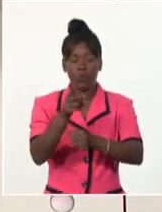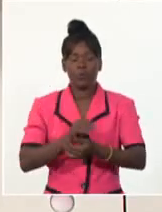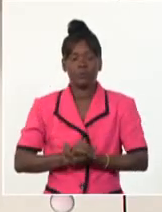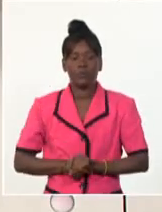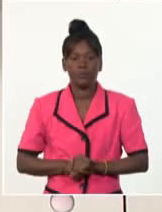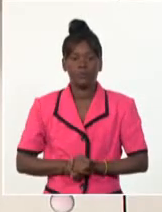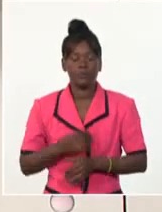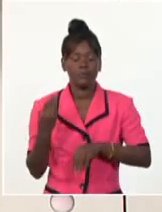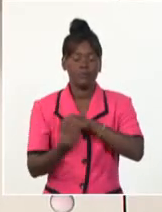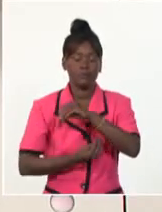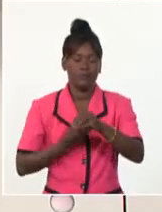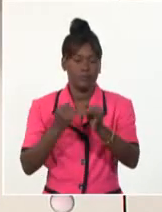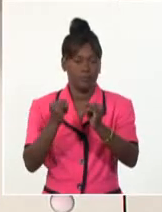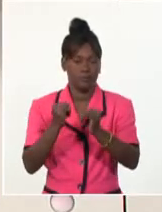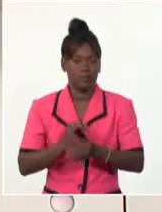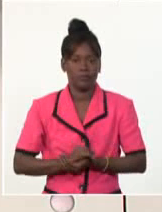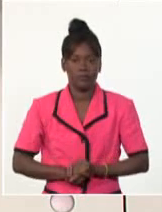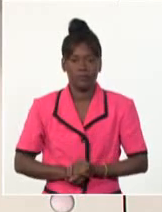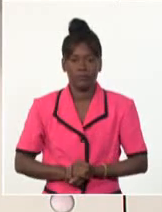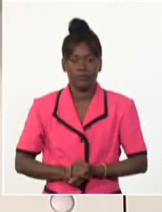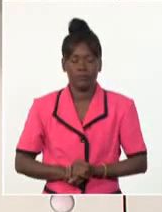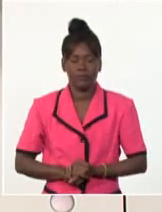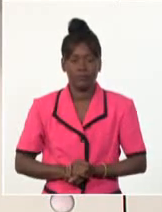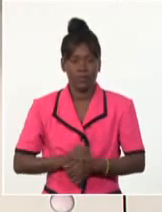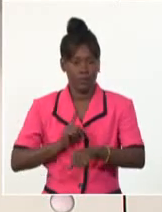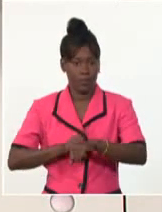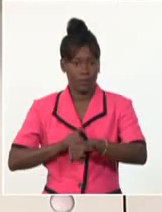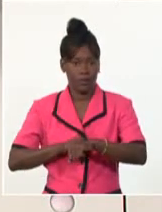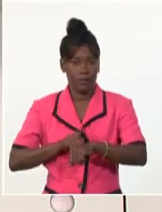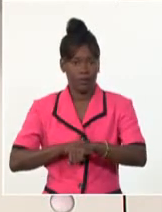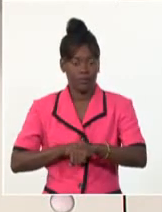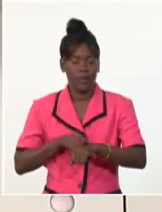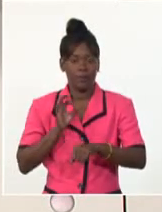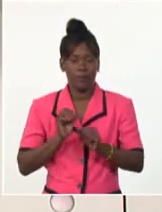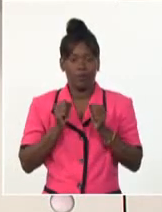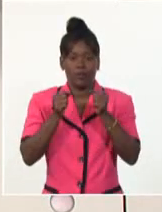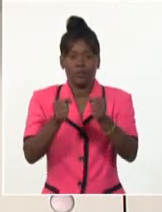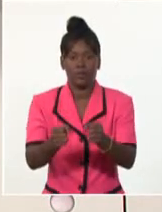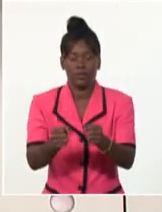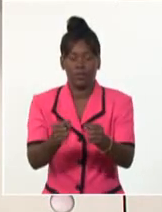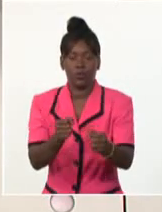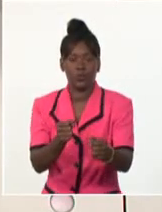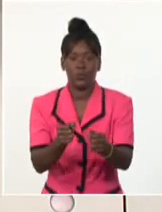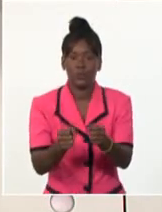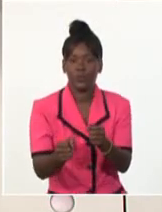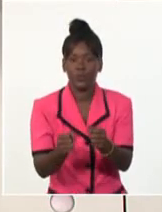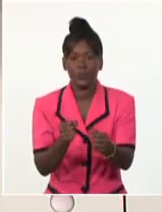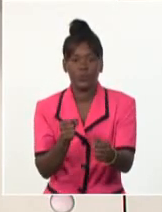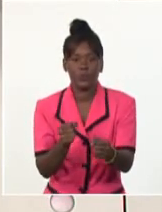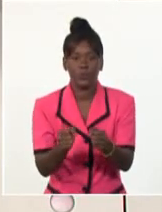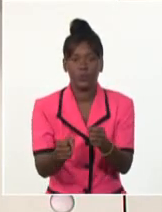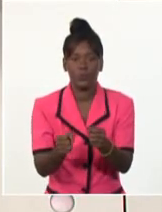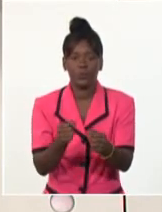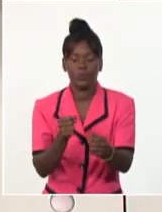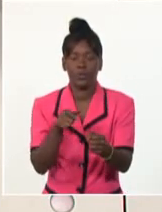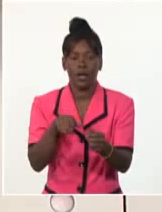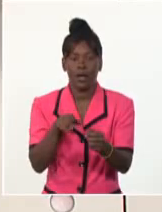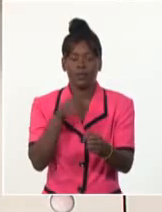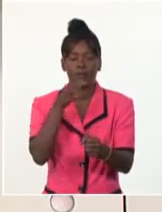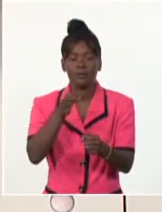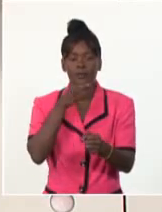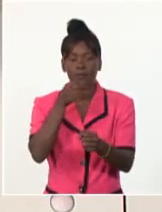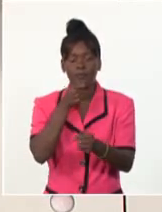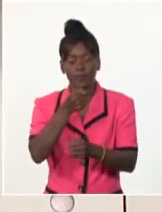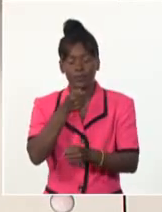ahora de tema y es que a esta hora se desarrolla la cuarta etapa de la Vuelta Ciclística Oriente. Hacemos contacto directo con el colega Orlando Cruz para